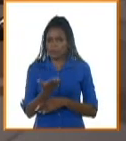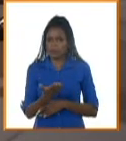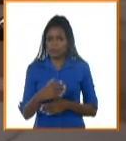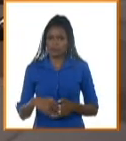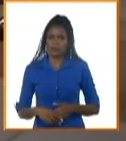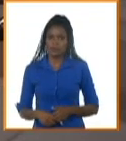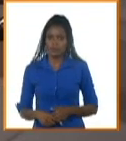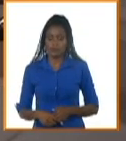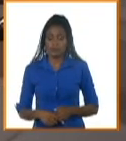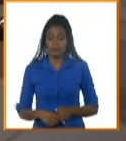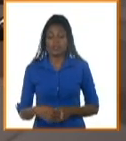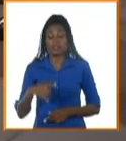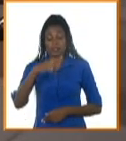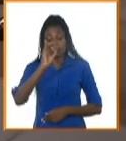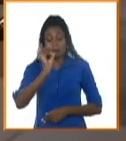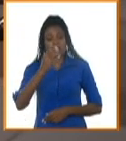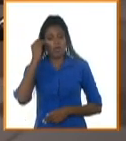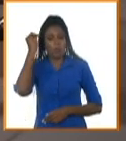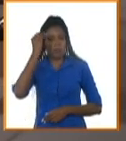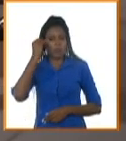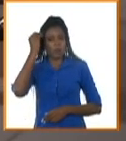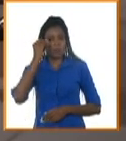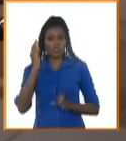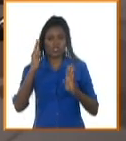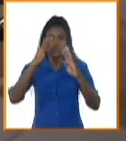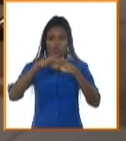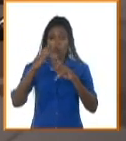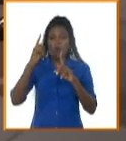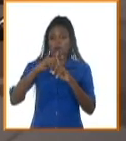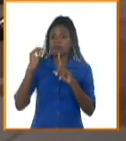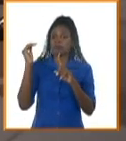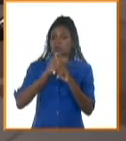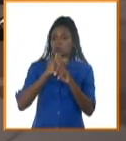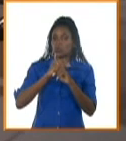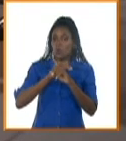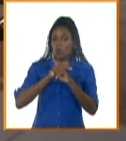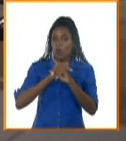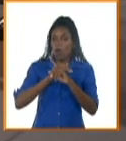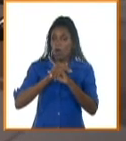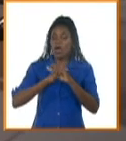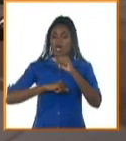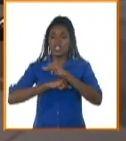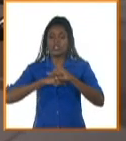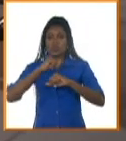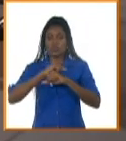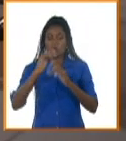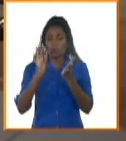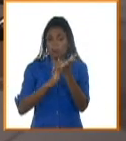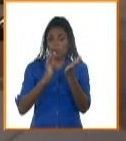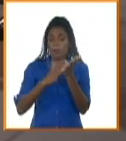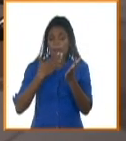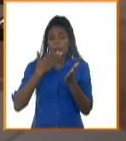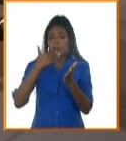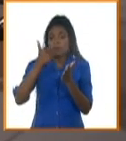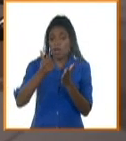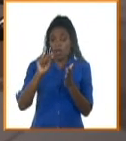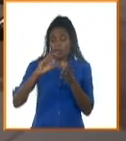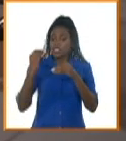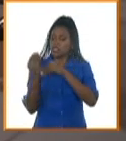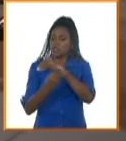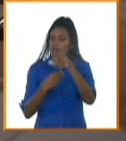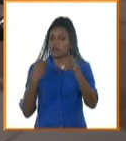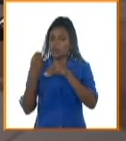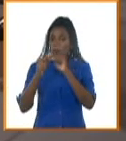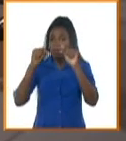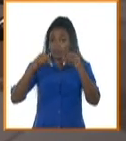preocupaciones sobre si hay toda la tecnología la infraestructura digital para poder sustentar esta transformación que